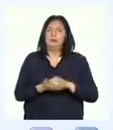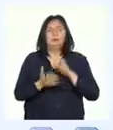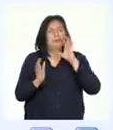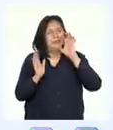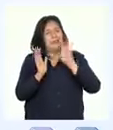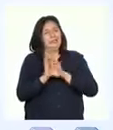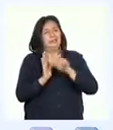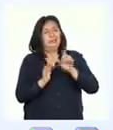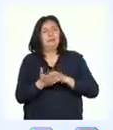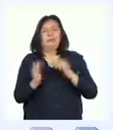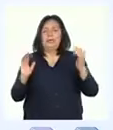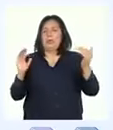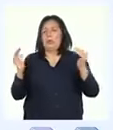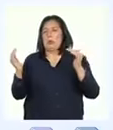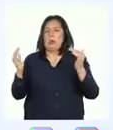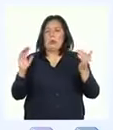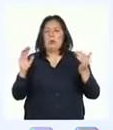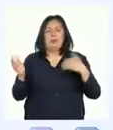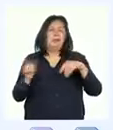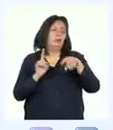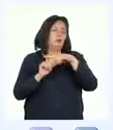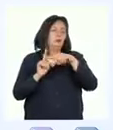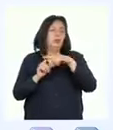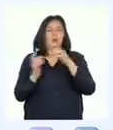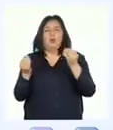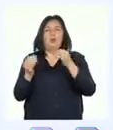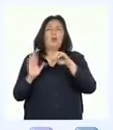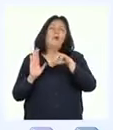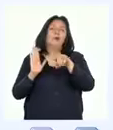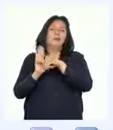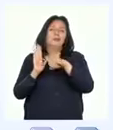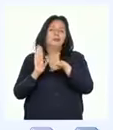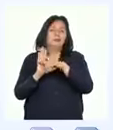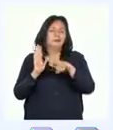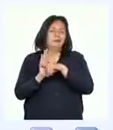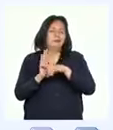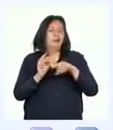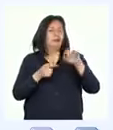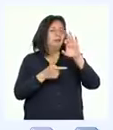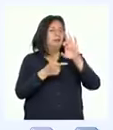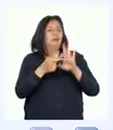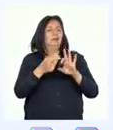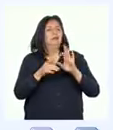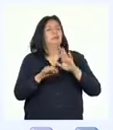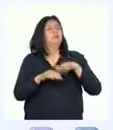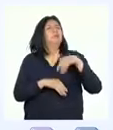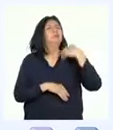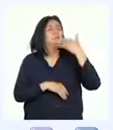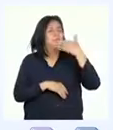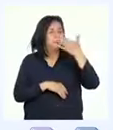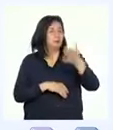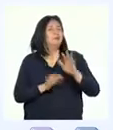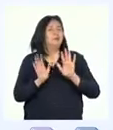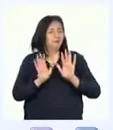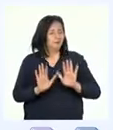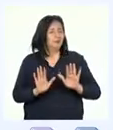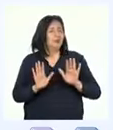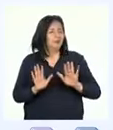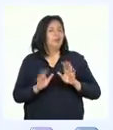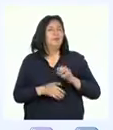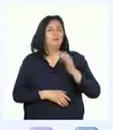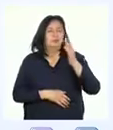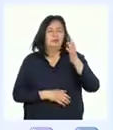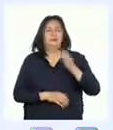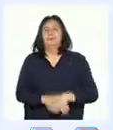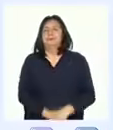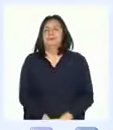por ejemplo, para comparar, sumar o restar fracciones. Pero eso lo veremos con calma en